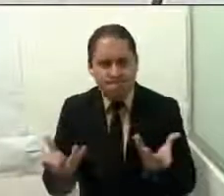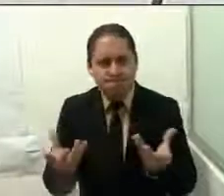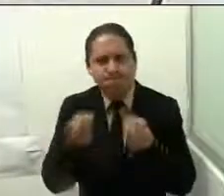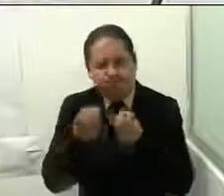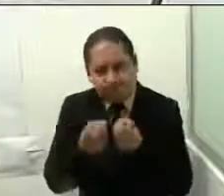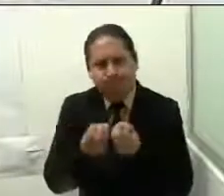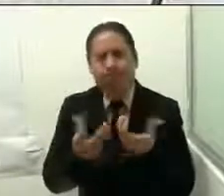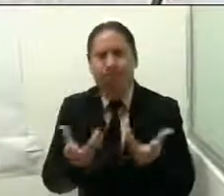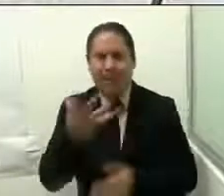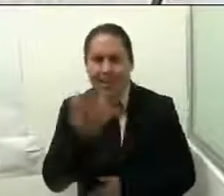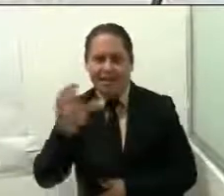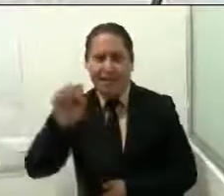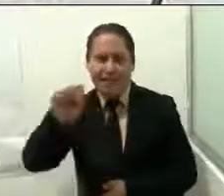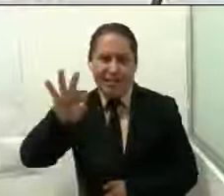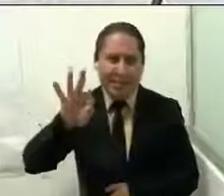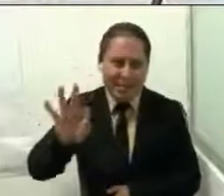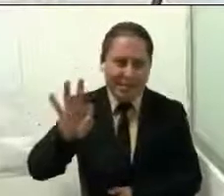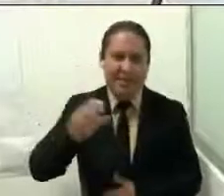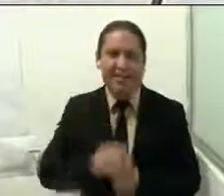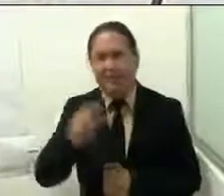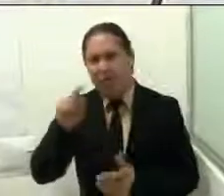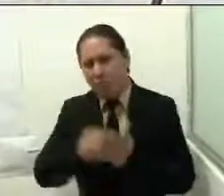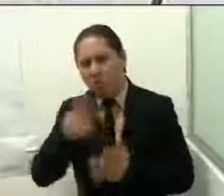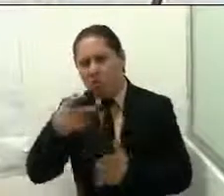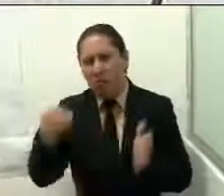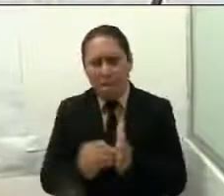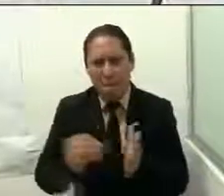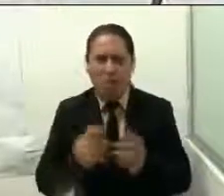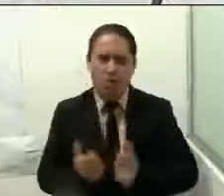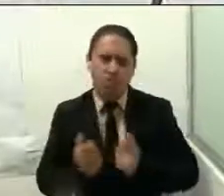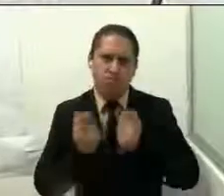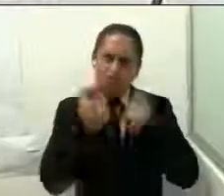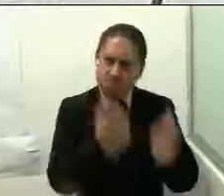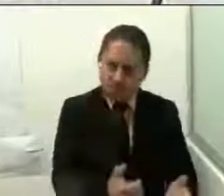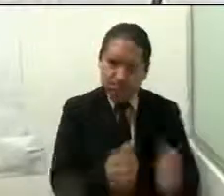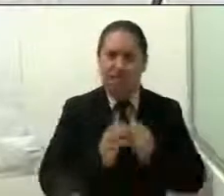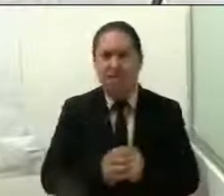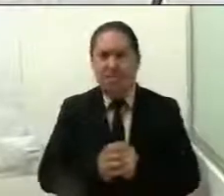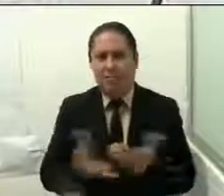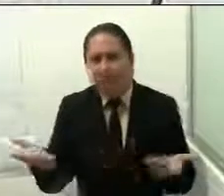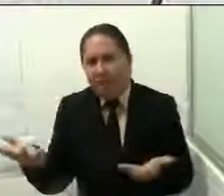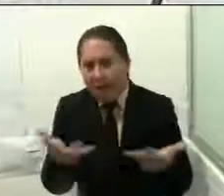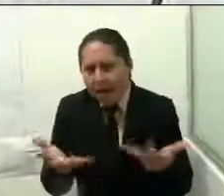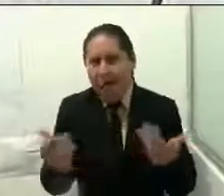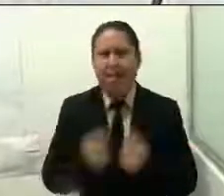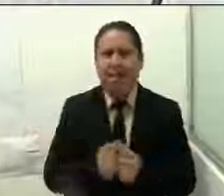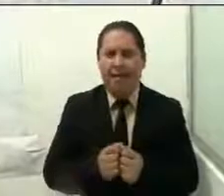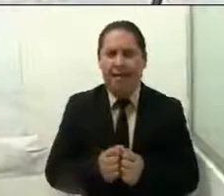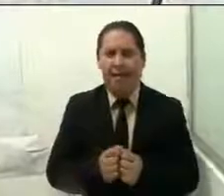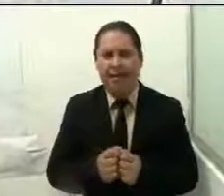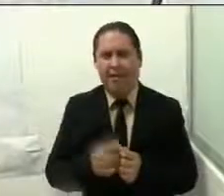560 y 3.7 millones de pesos habilitando cerca de